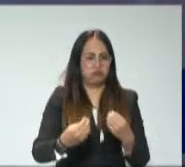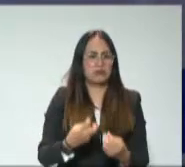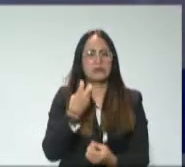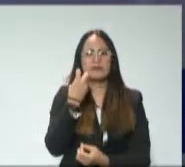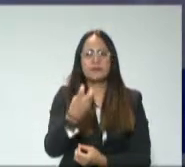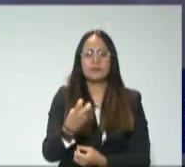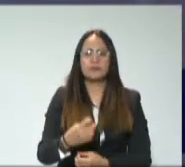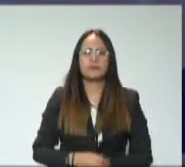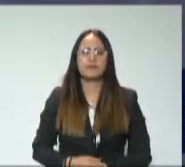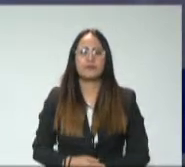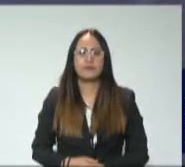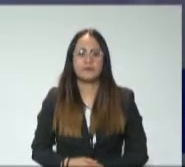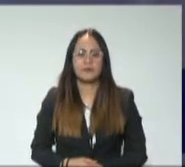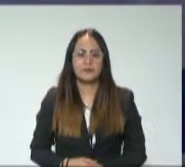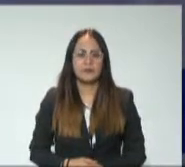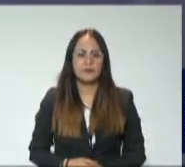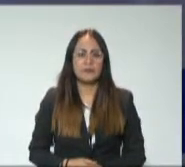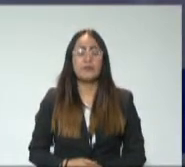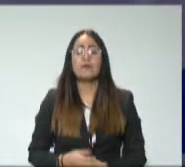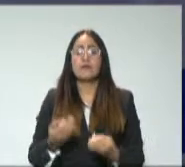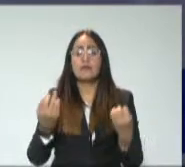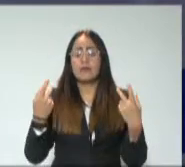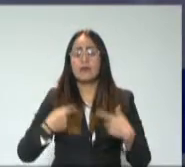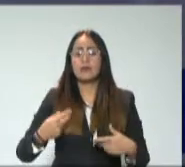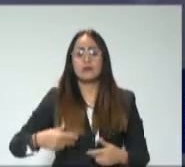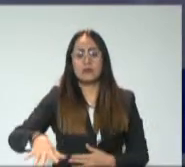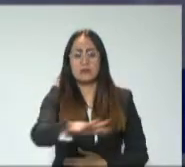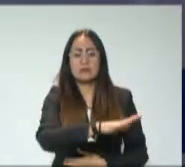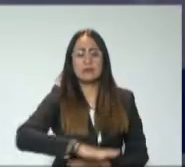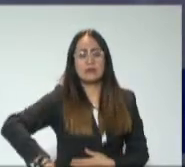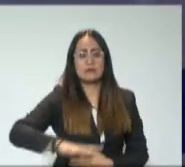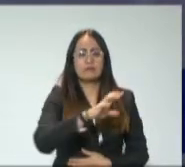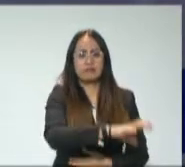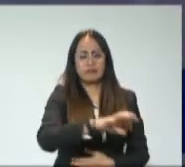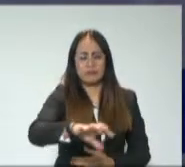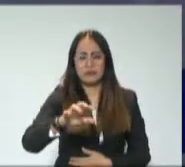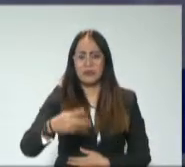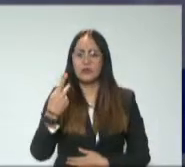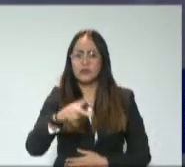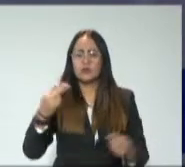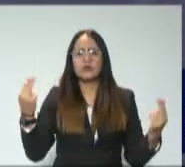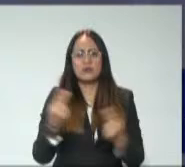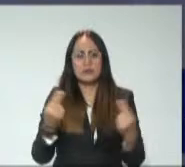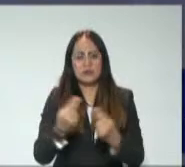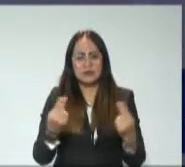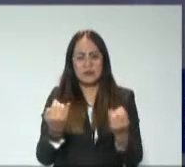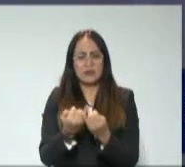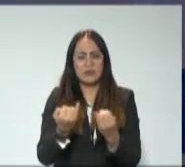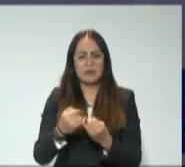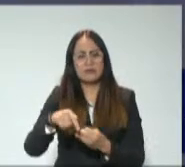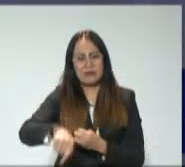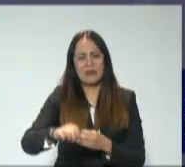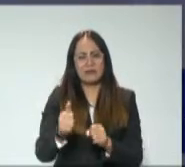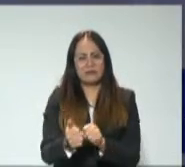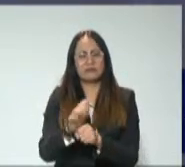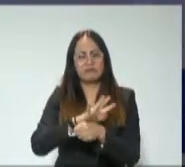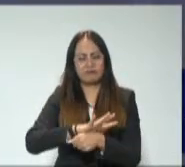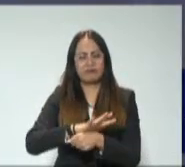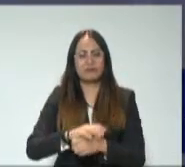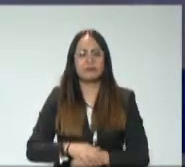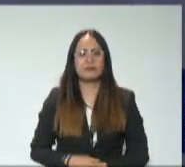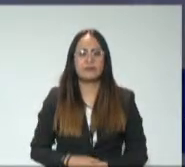responda principalmente a las necesidades de los diversos sectores y contextos que enfrenta la emergencia